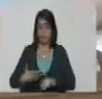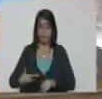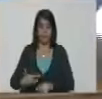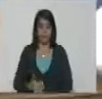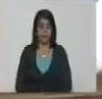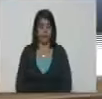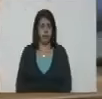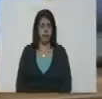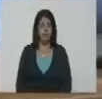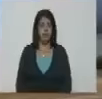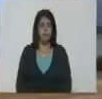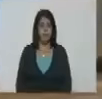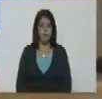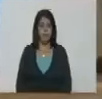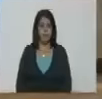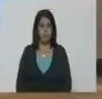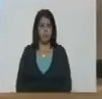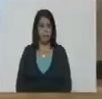presidente.